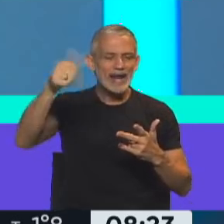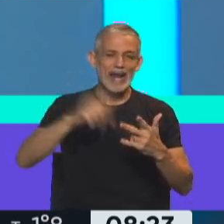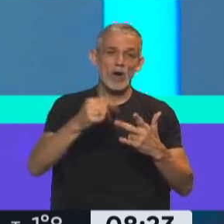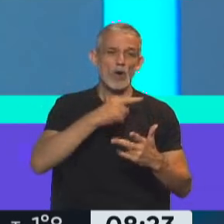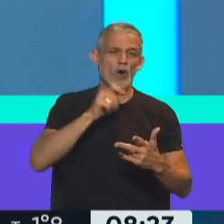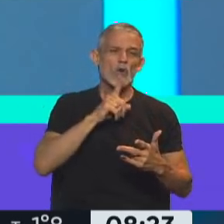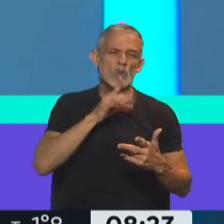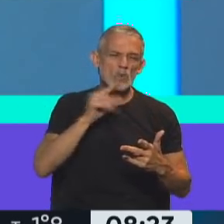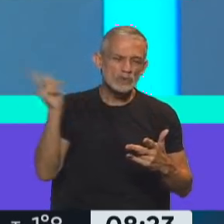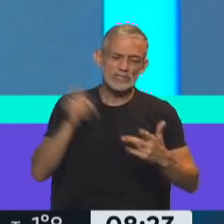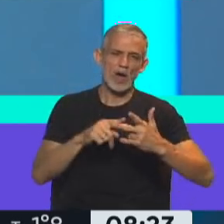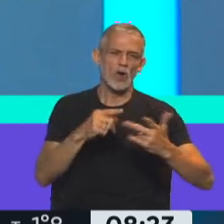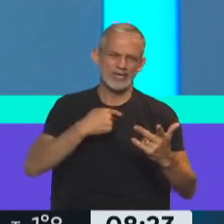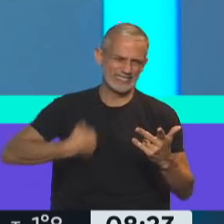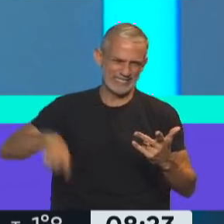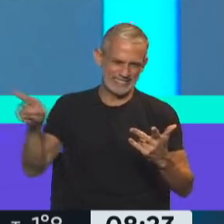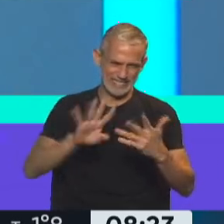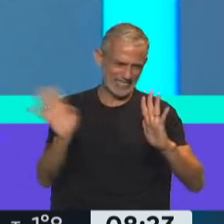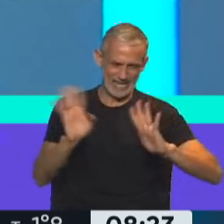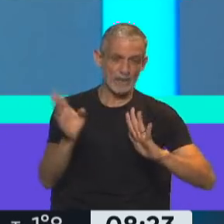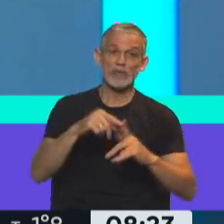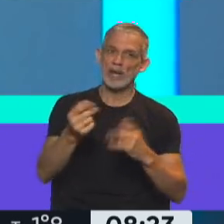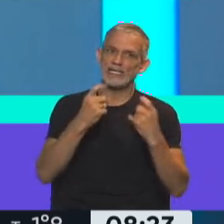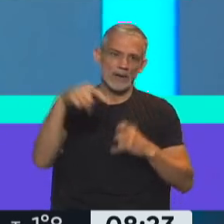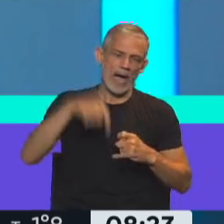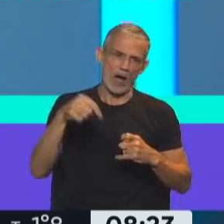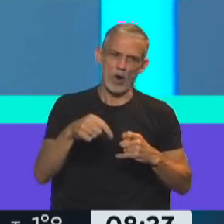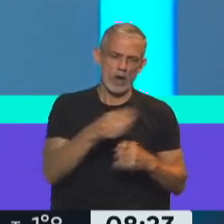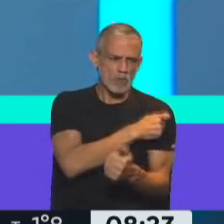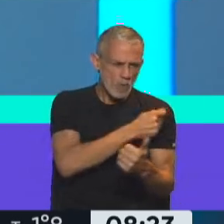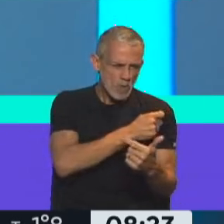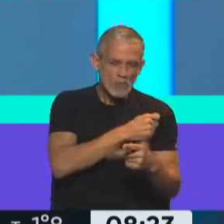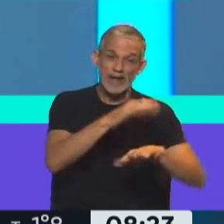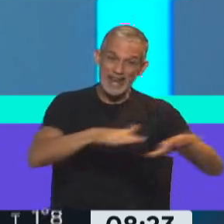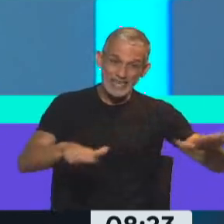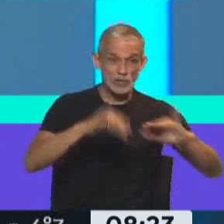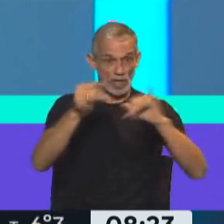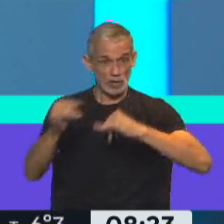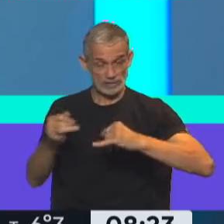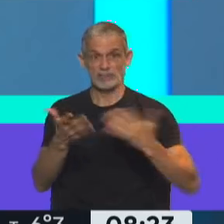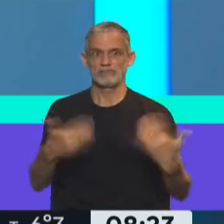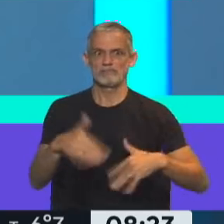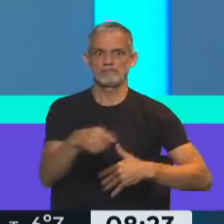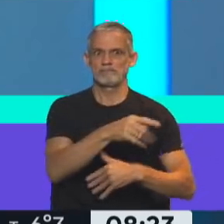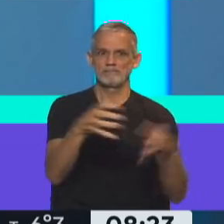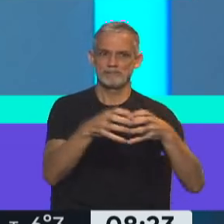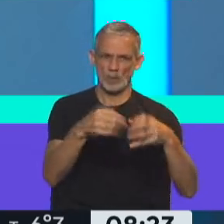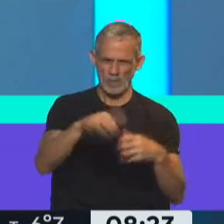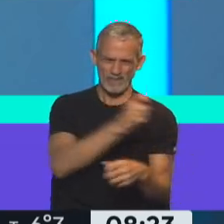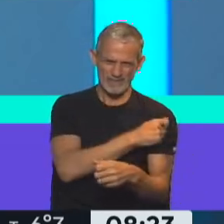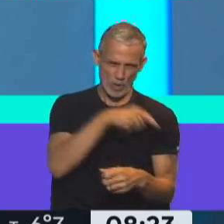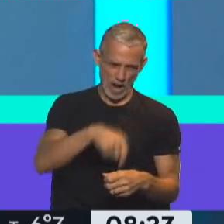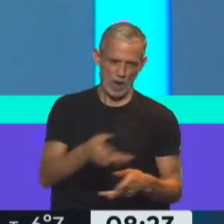Sputnik, Sinopharm, etcétera. Necesitamos para ahora terminar de vacunar a los niños y a los adolescentes, que es la población que está vacunando.